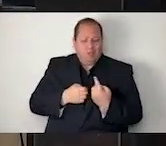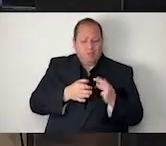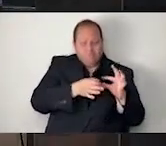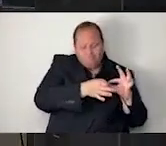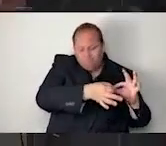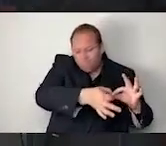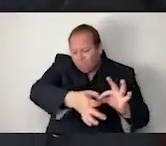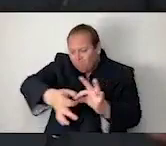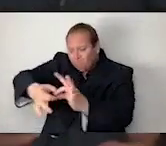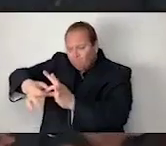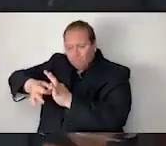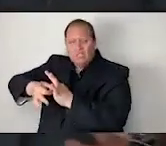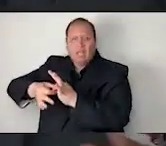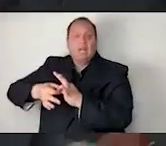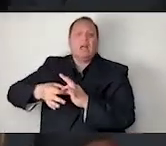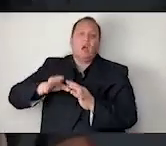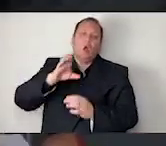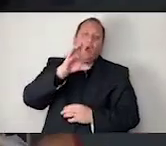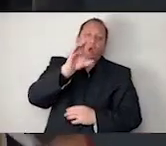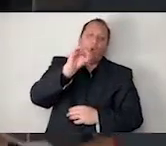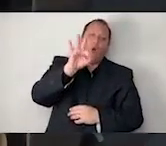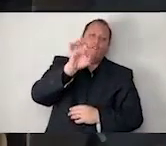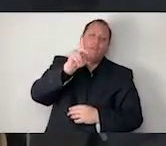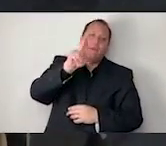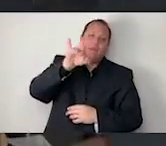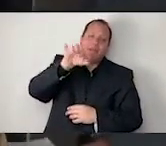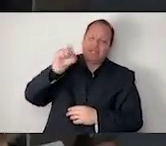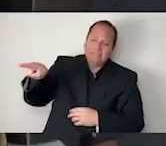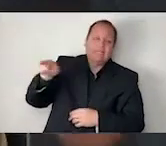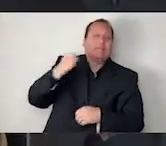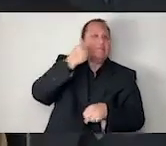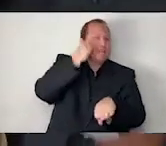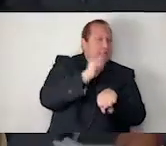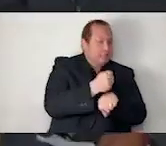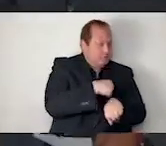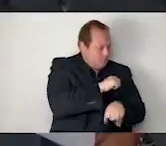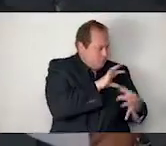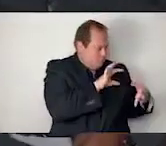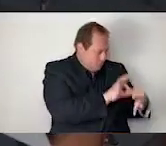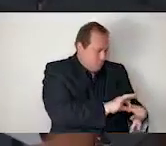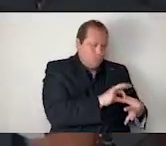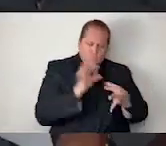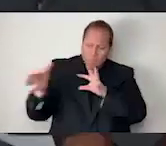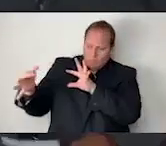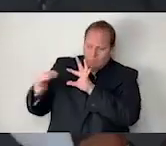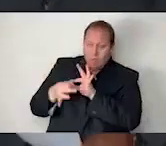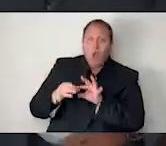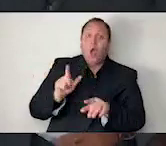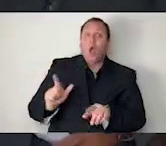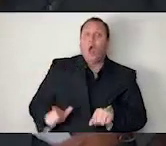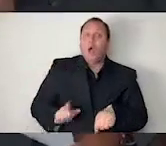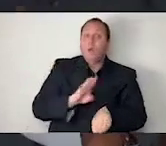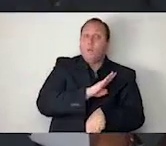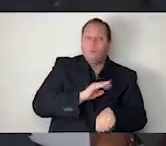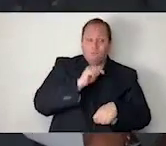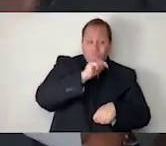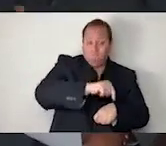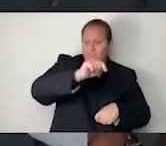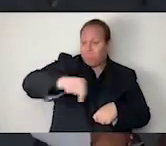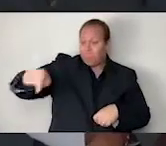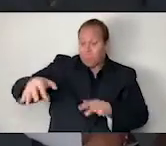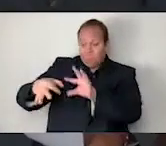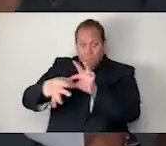secretaria de salud y por supuesto con los gobiernos municipales ese es el aviso de suspensión que nosotros estamos colocando para